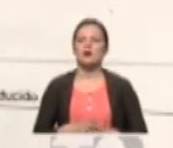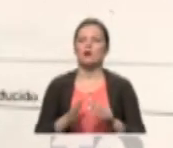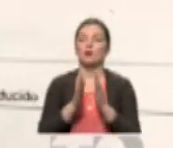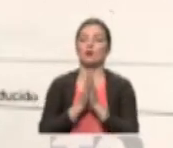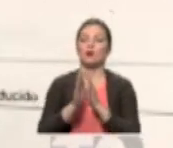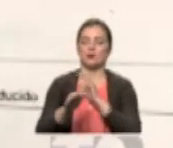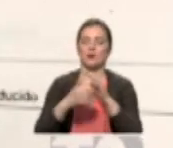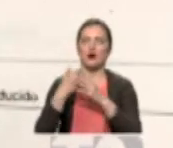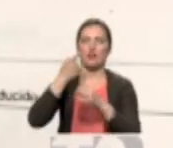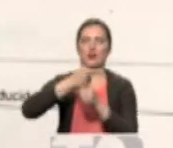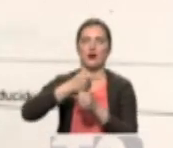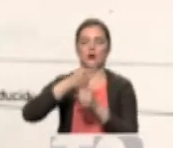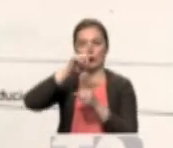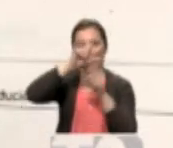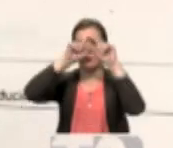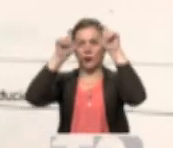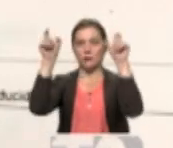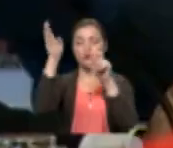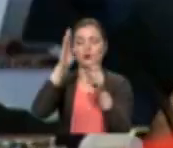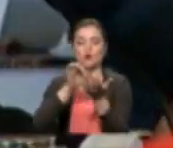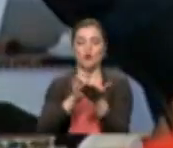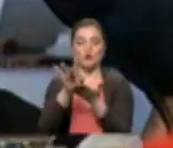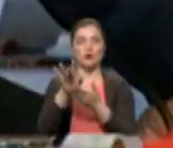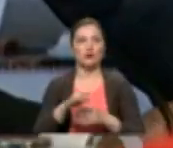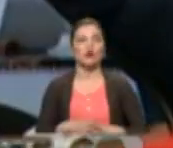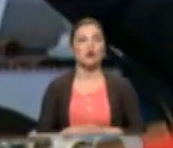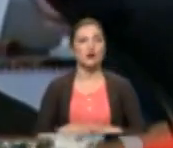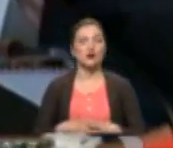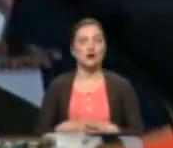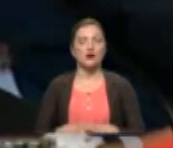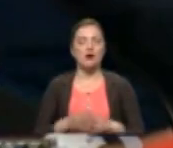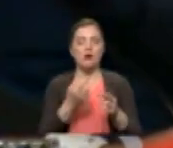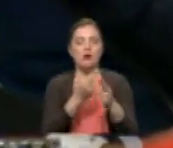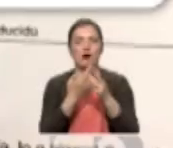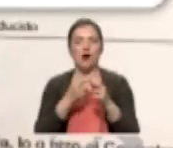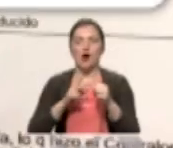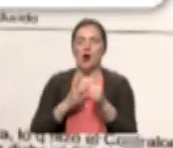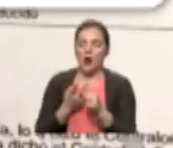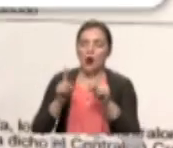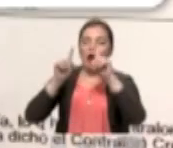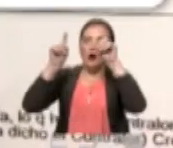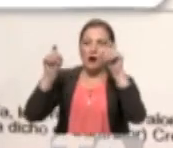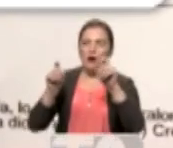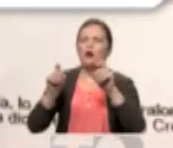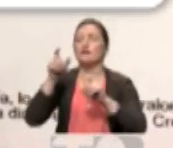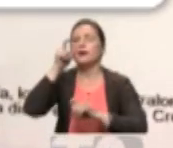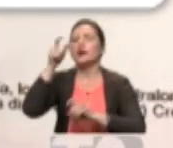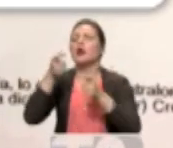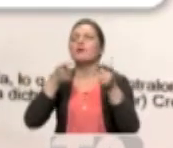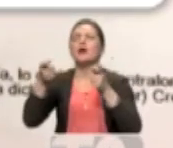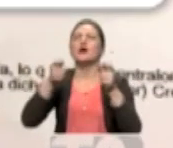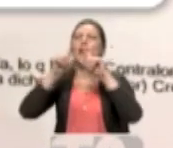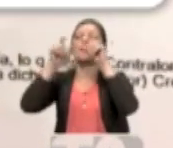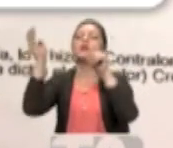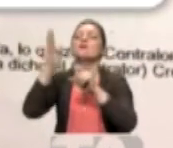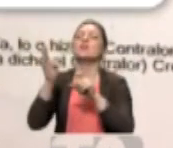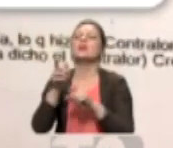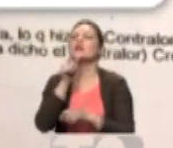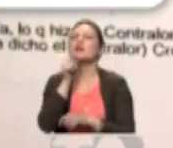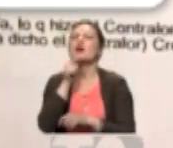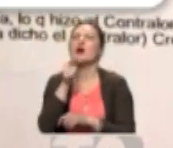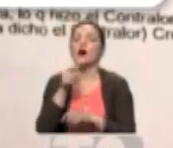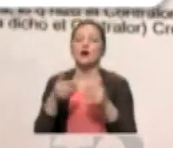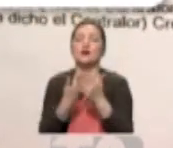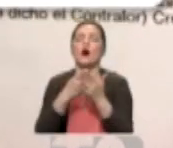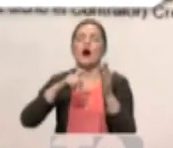de expulsión de Odebrecht? Yepes le responde y Mera le hace una segunda pregunta. ¿Qué fiscal maneja el caso Odebrecht